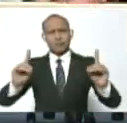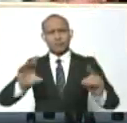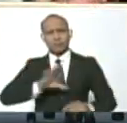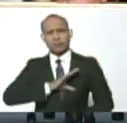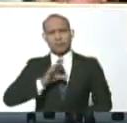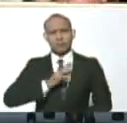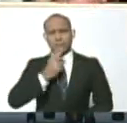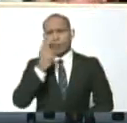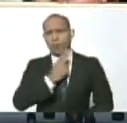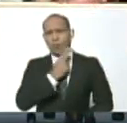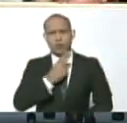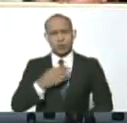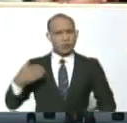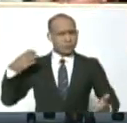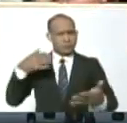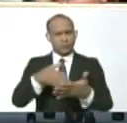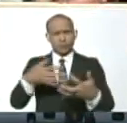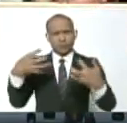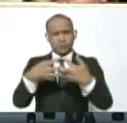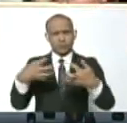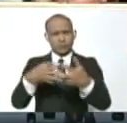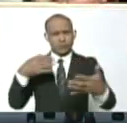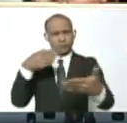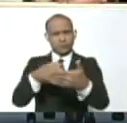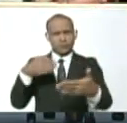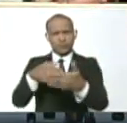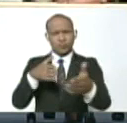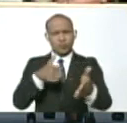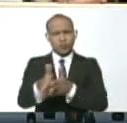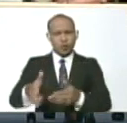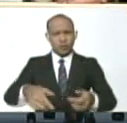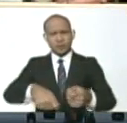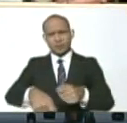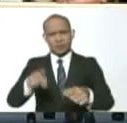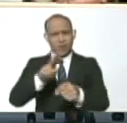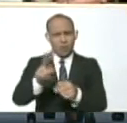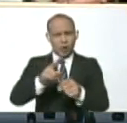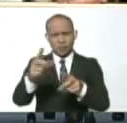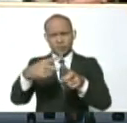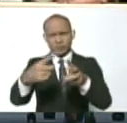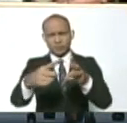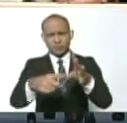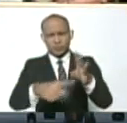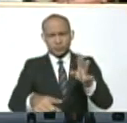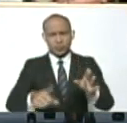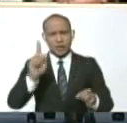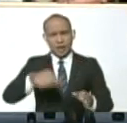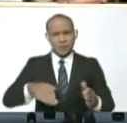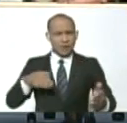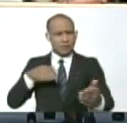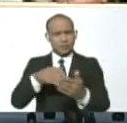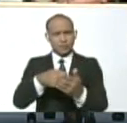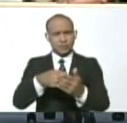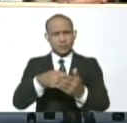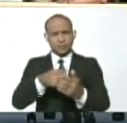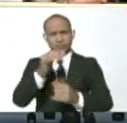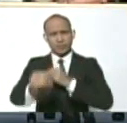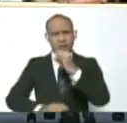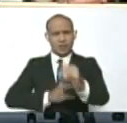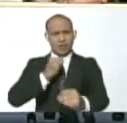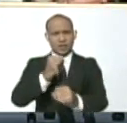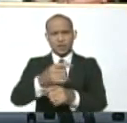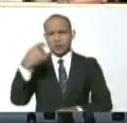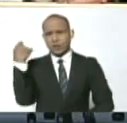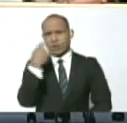batalla permanente contra todos los crímenes ilícitos delitos pero sobre todo contra el crimen internacional del narcotráfico